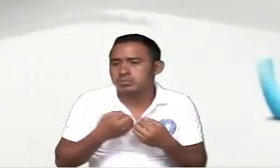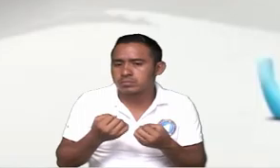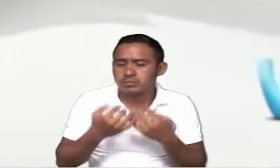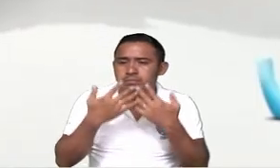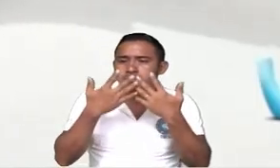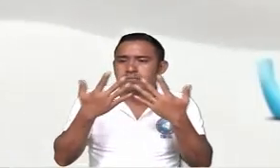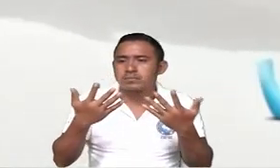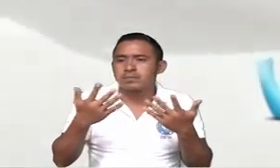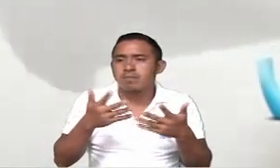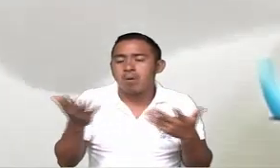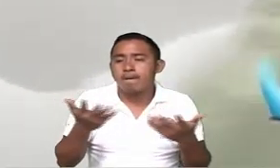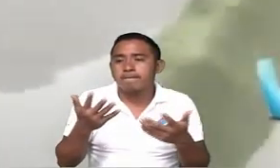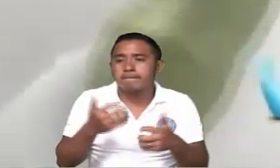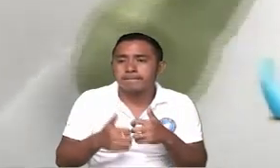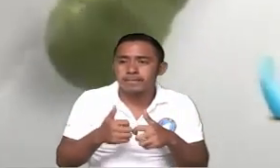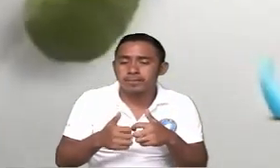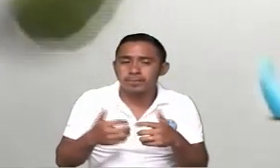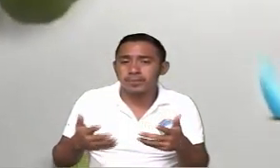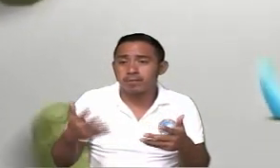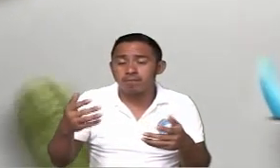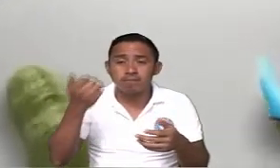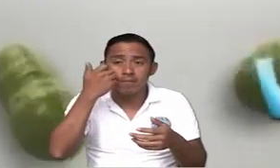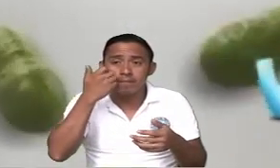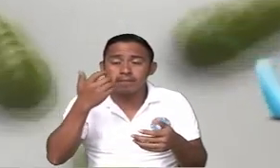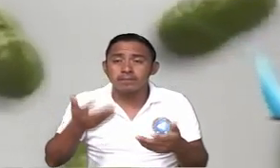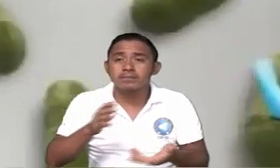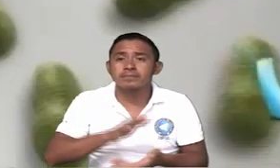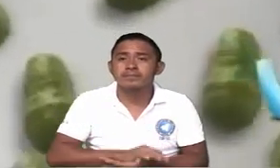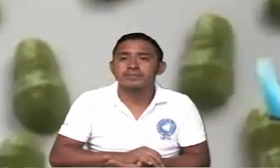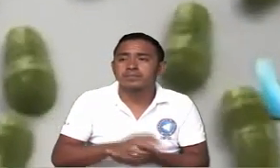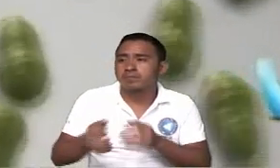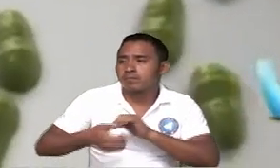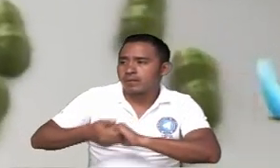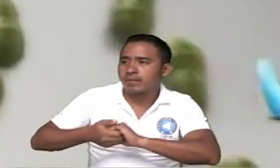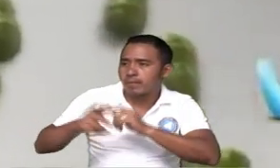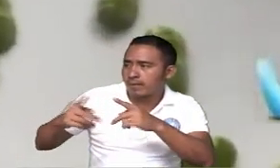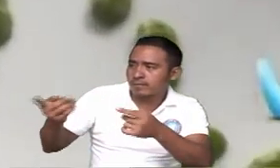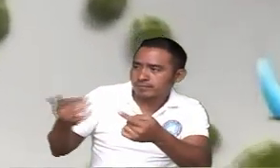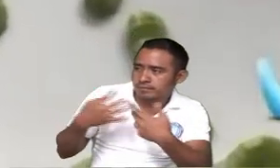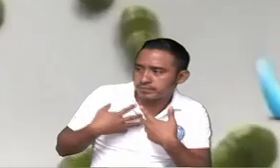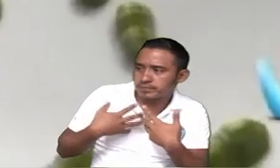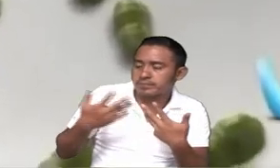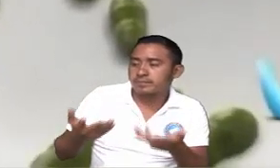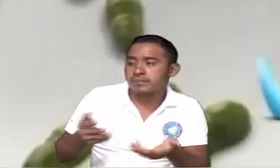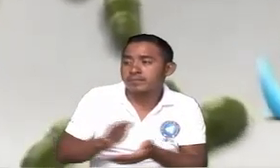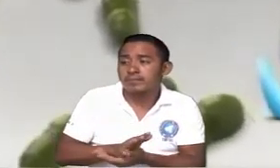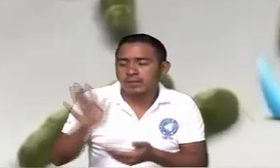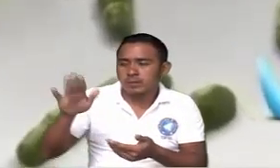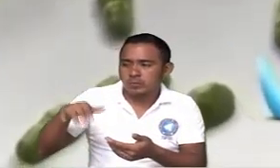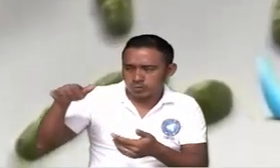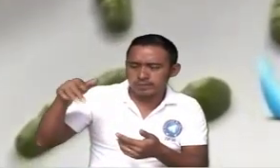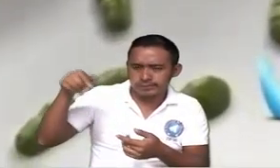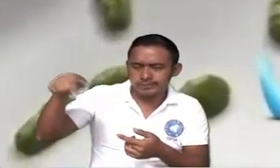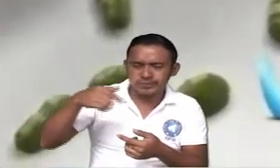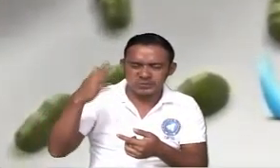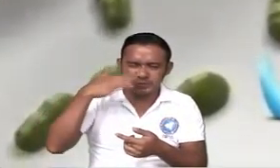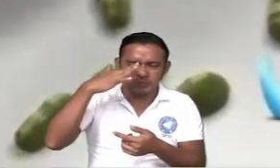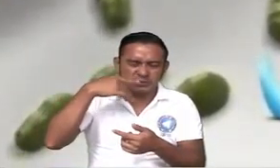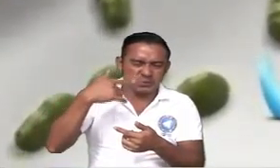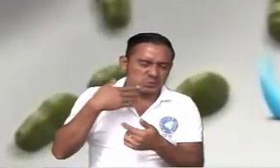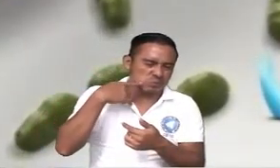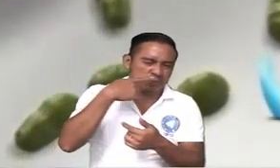le dice a alguien de la familia, si no le dice a un amigo, pues, porque para que vos le digas, oye, te huele feo a la